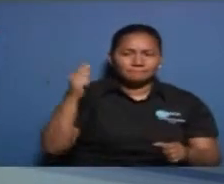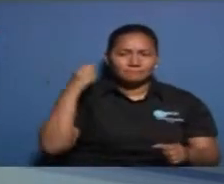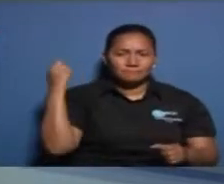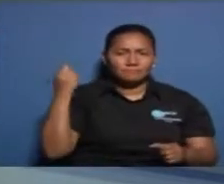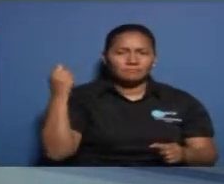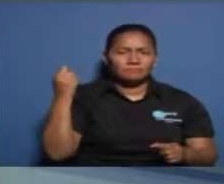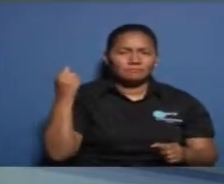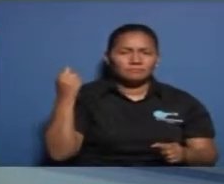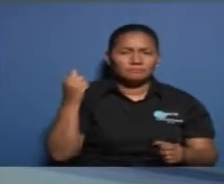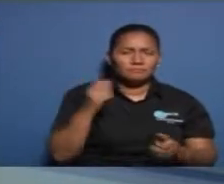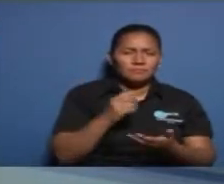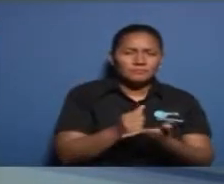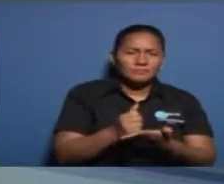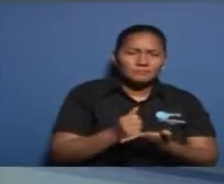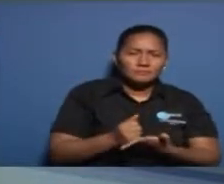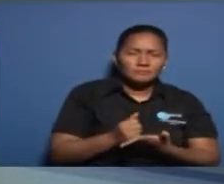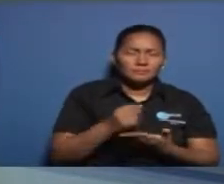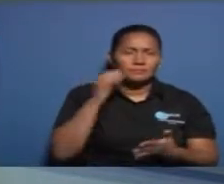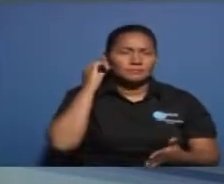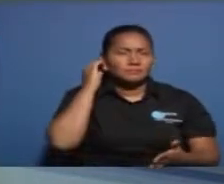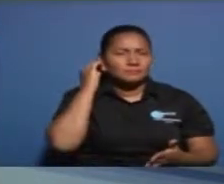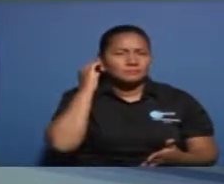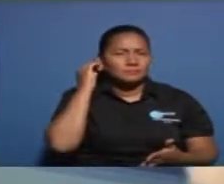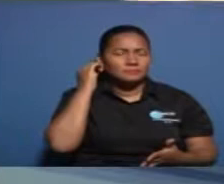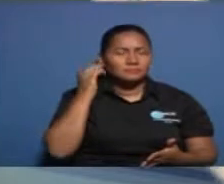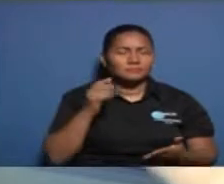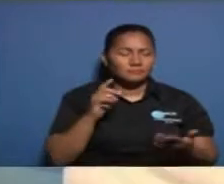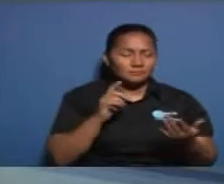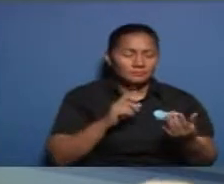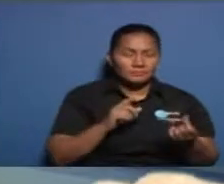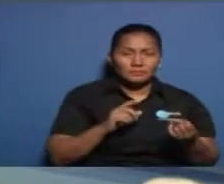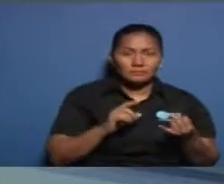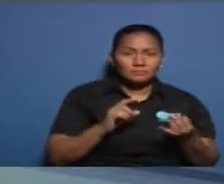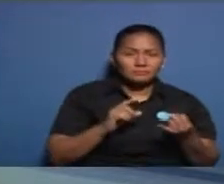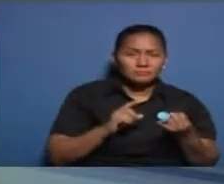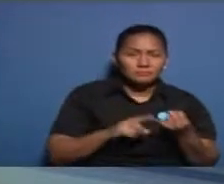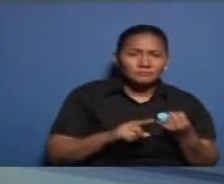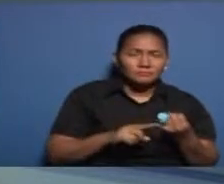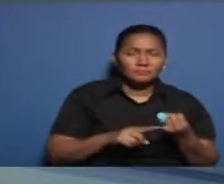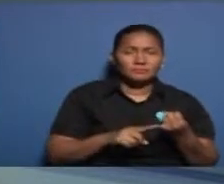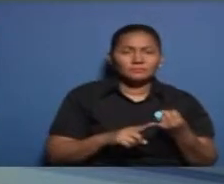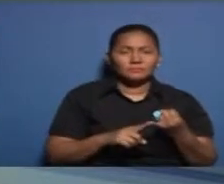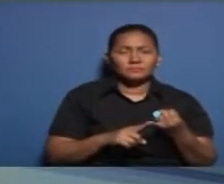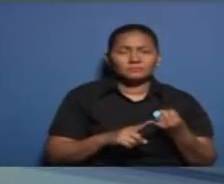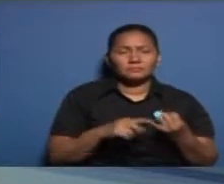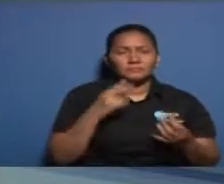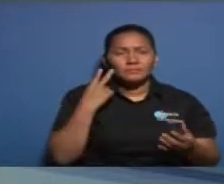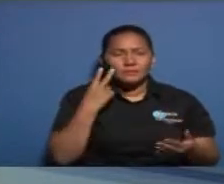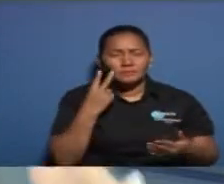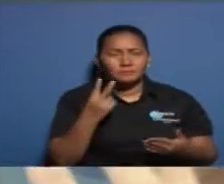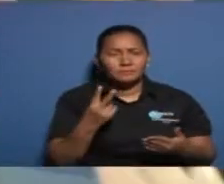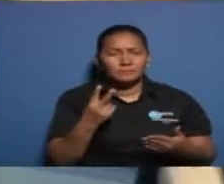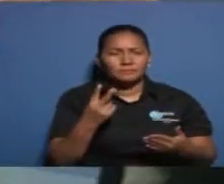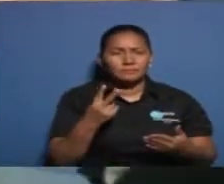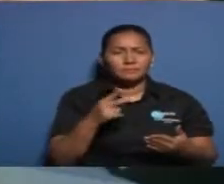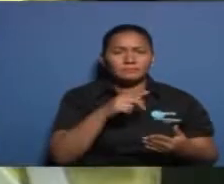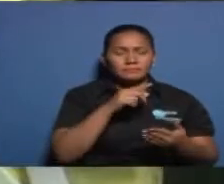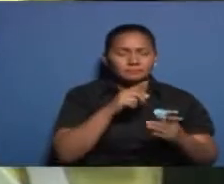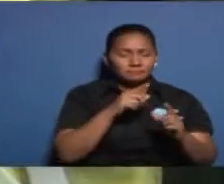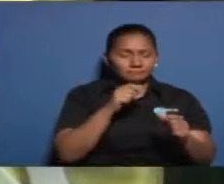de la mujer porque también últimamente se ha querido hacer ver que feminista es algo perverso como un pecado mortal